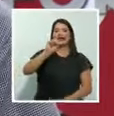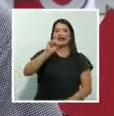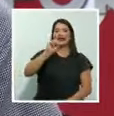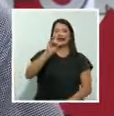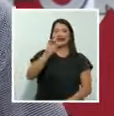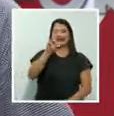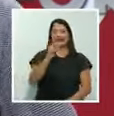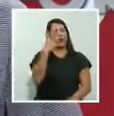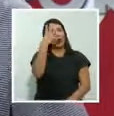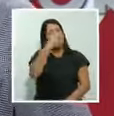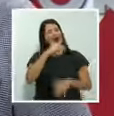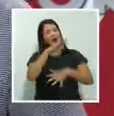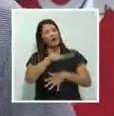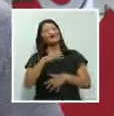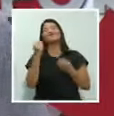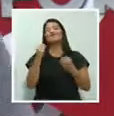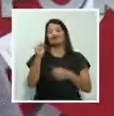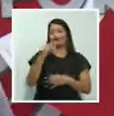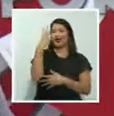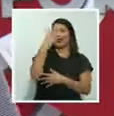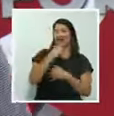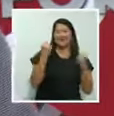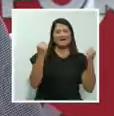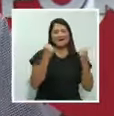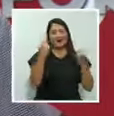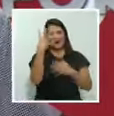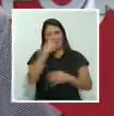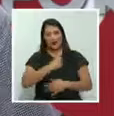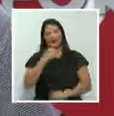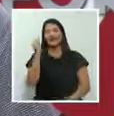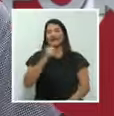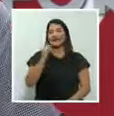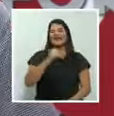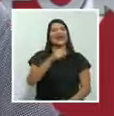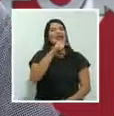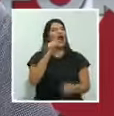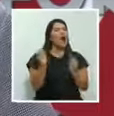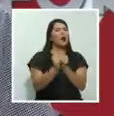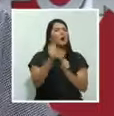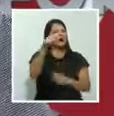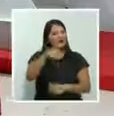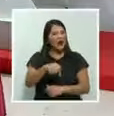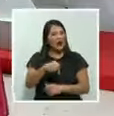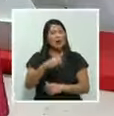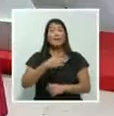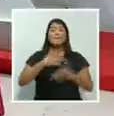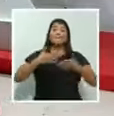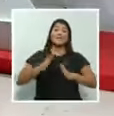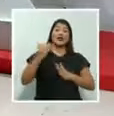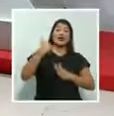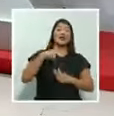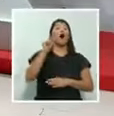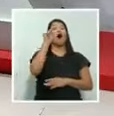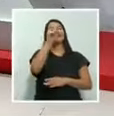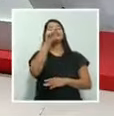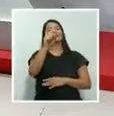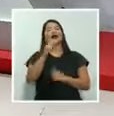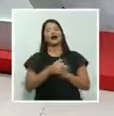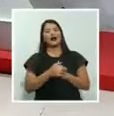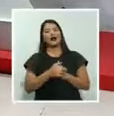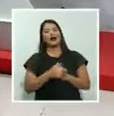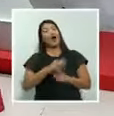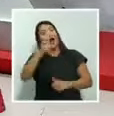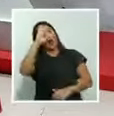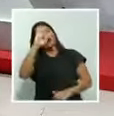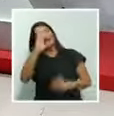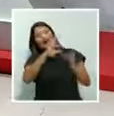San Isidro. Linda esa zona. Lindísima. Bonita, bonita. ¿Sí? Sí. ¿Y quién lo acompaña el día de hoy acá? Mi hijo, que está ahí atrás. Allá está el hijo. Un